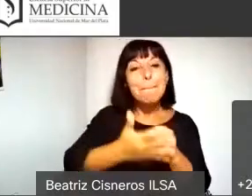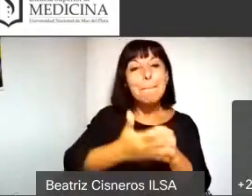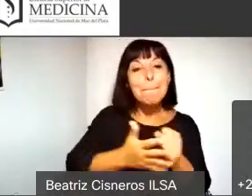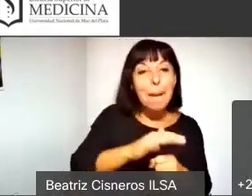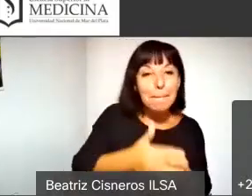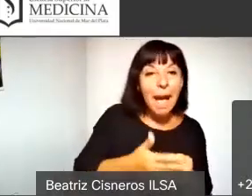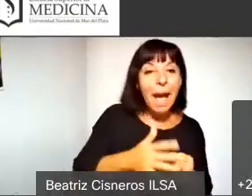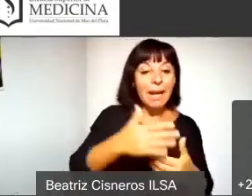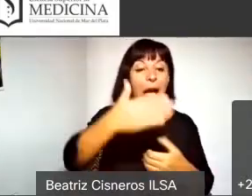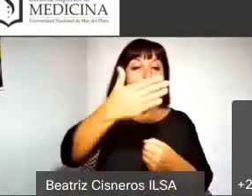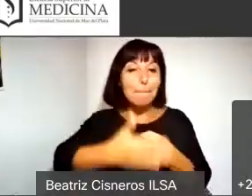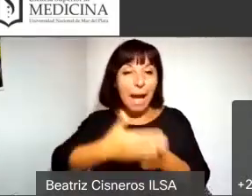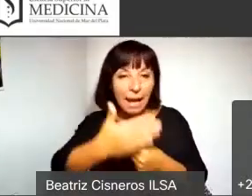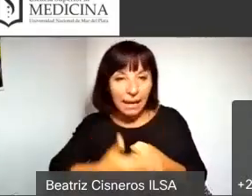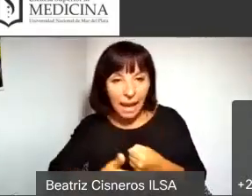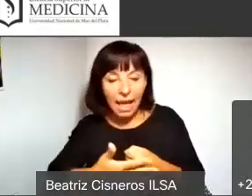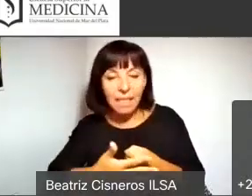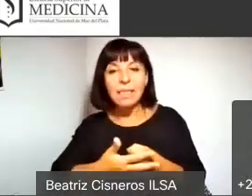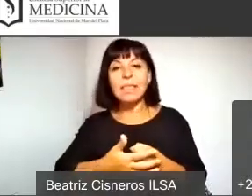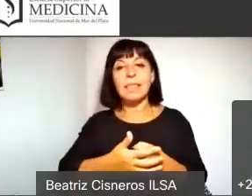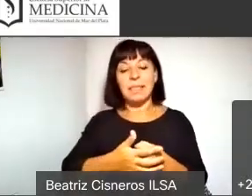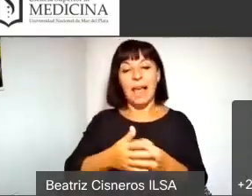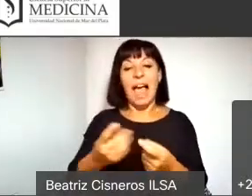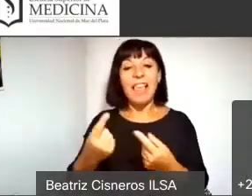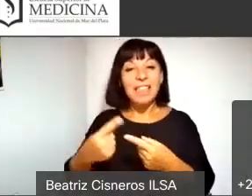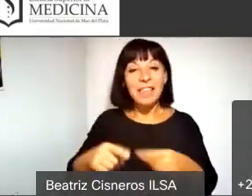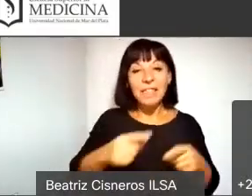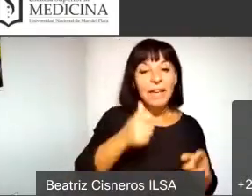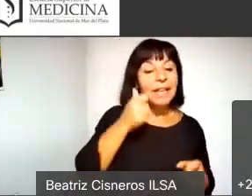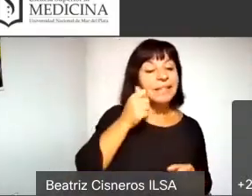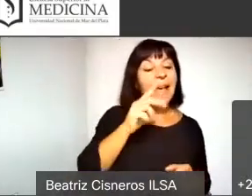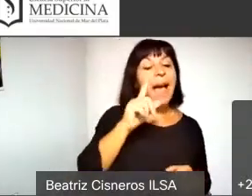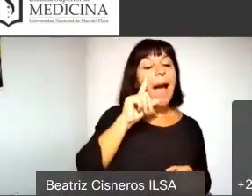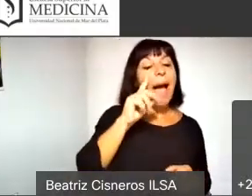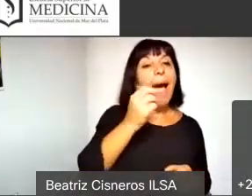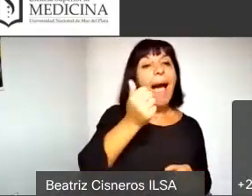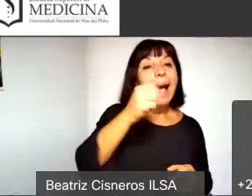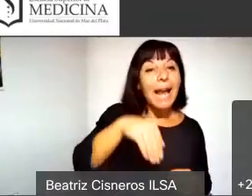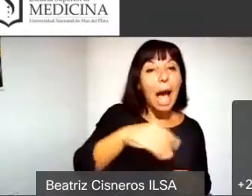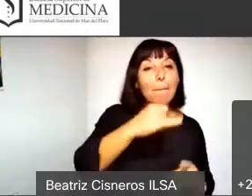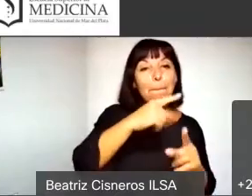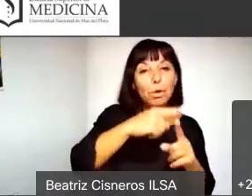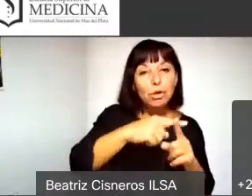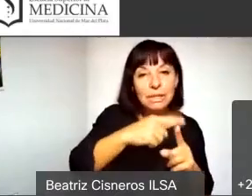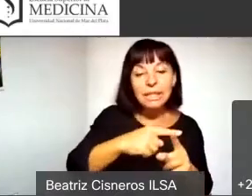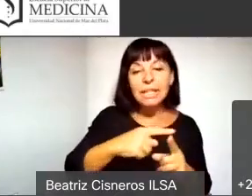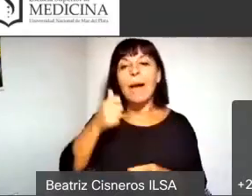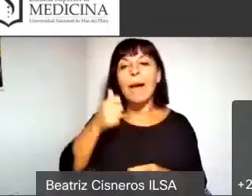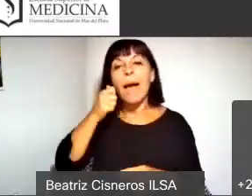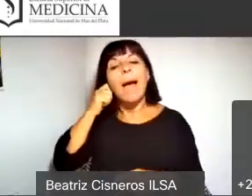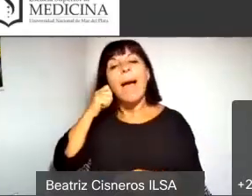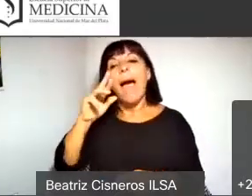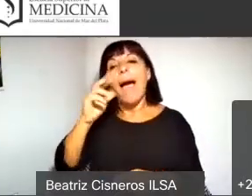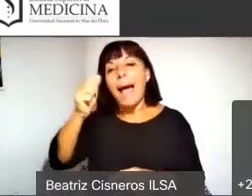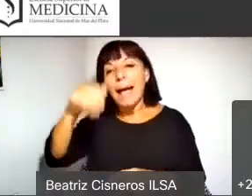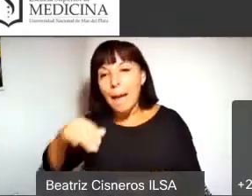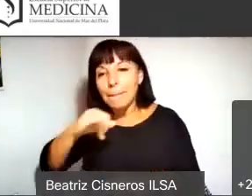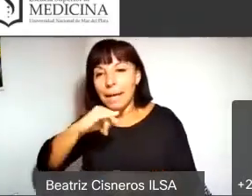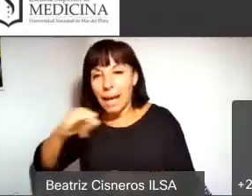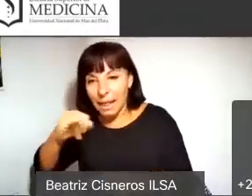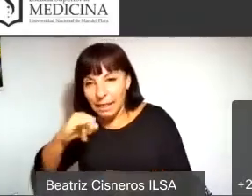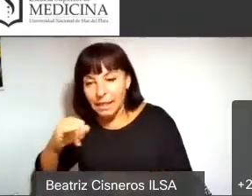la clasificación como gram positivas y gram negativas en función de la cantidad de peptidoglucanos. Hablamos